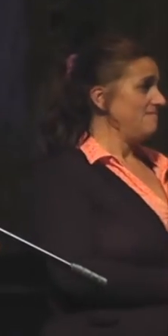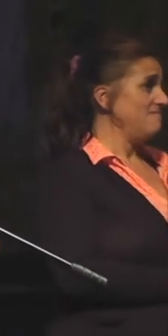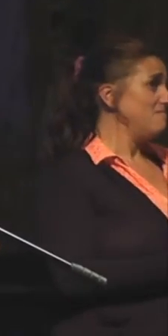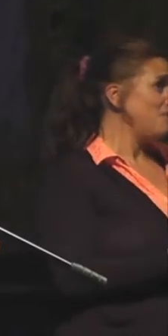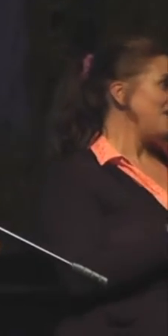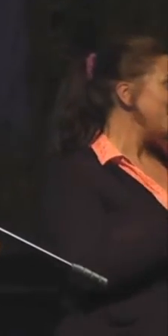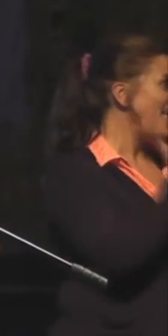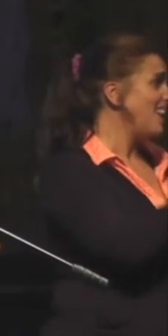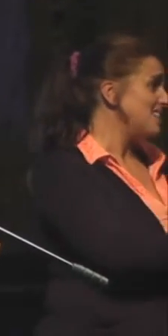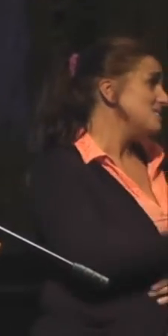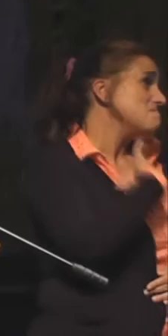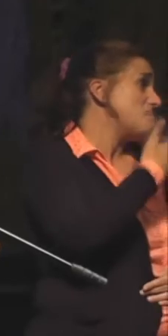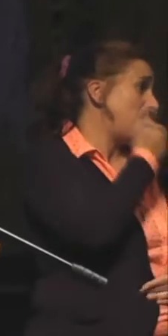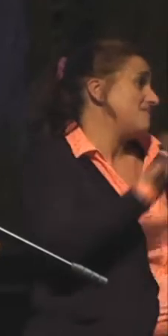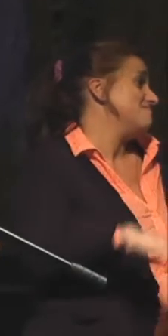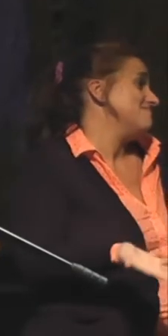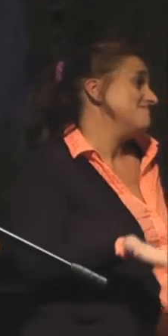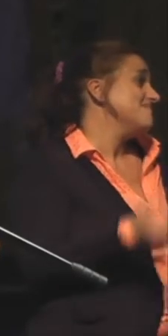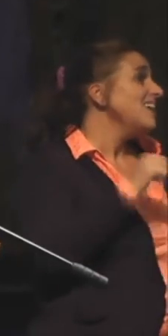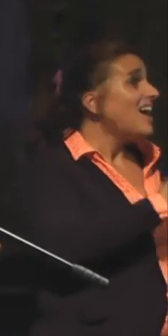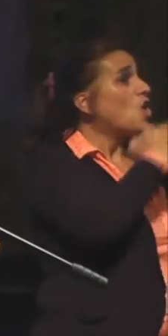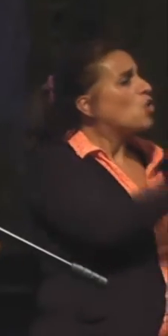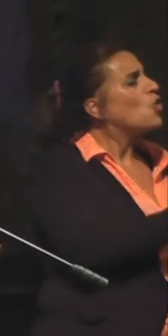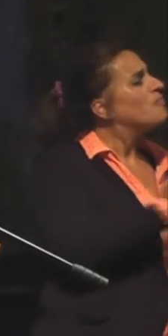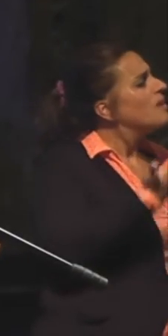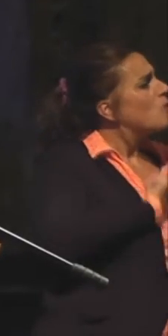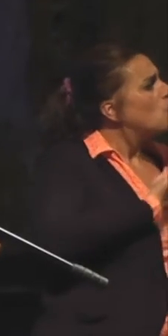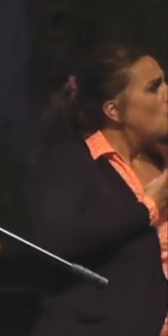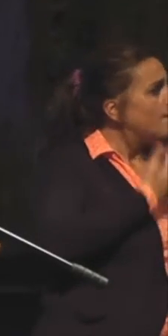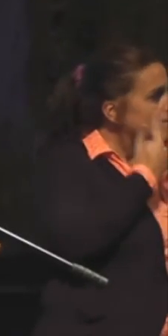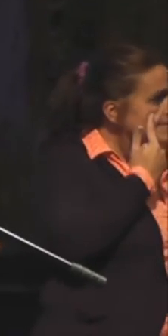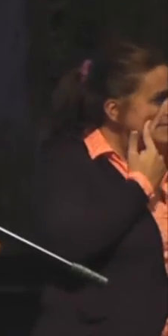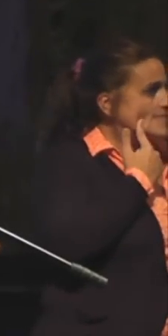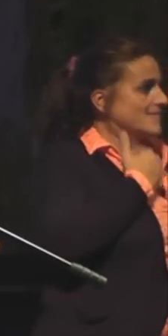padre porque él lo contó emocionado